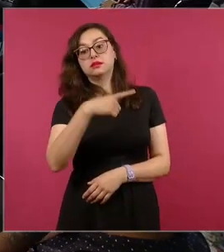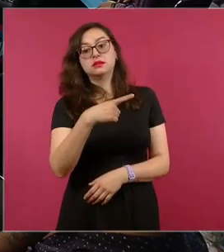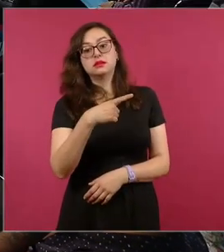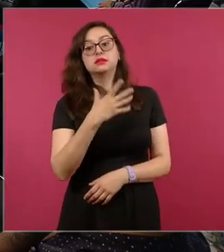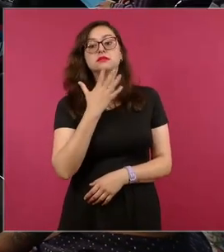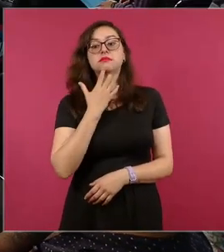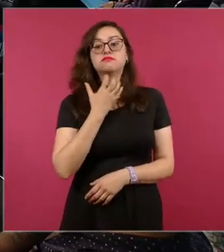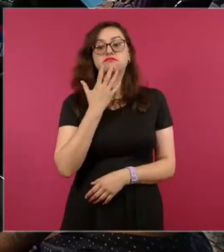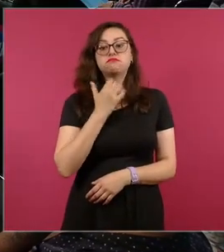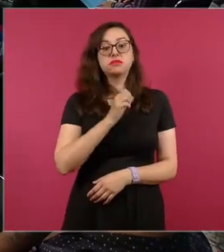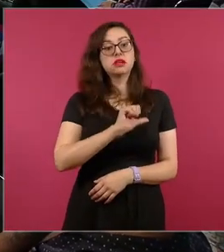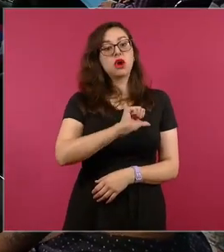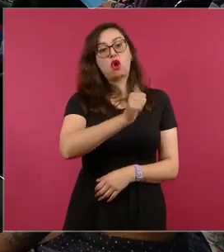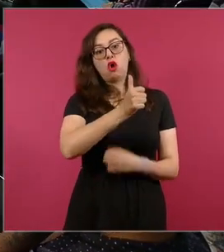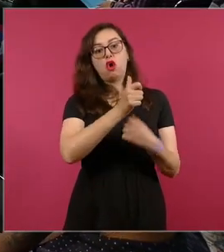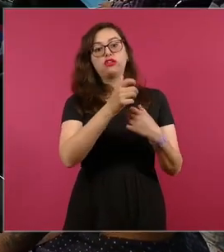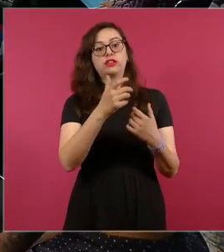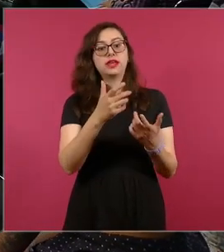y en otras cárceles,